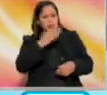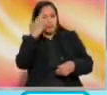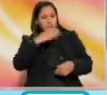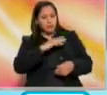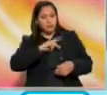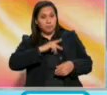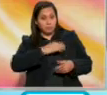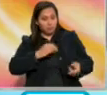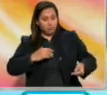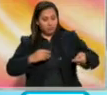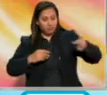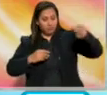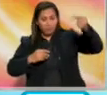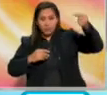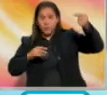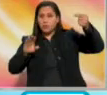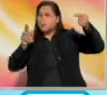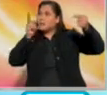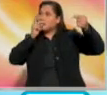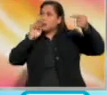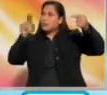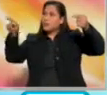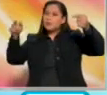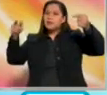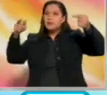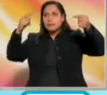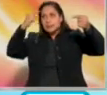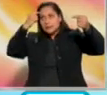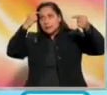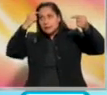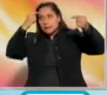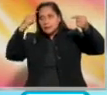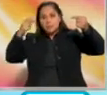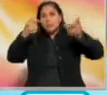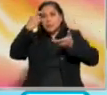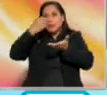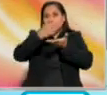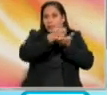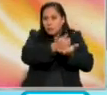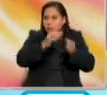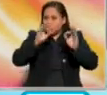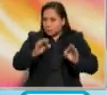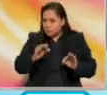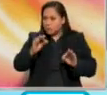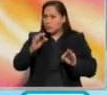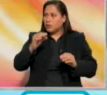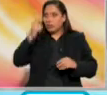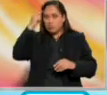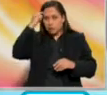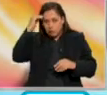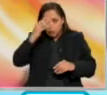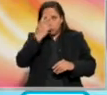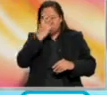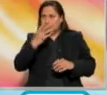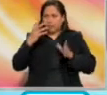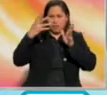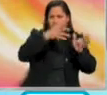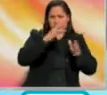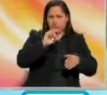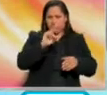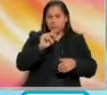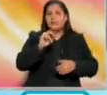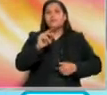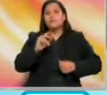está cambiando. ¿Cómo un padre y una madre entonces se prepara para enfrentar esto de manera madura? Claro, en primer lugar,